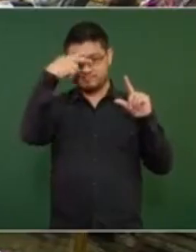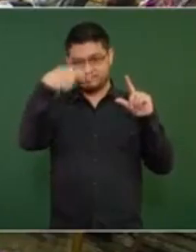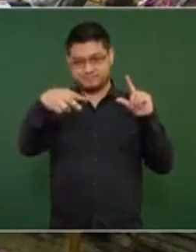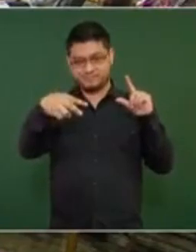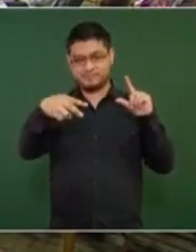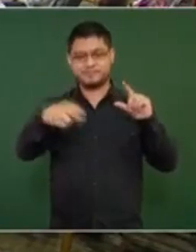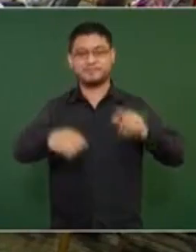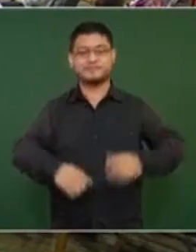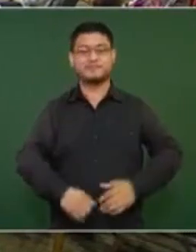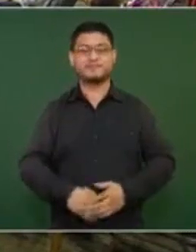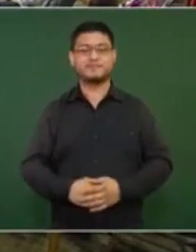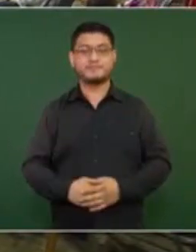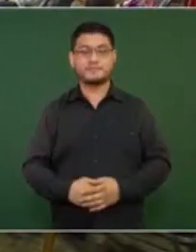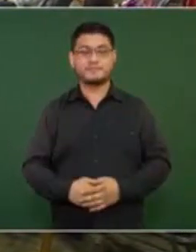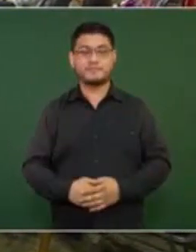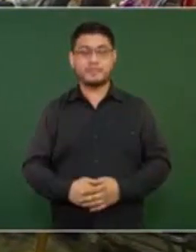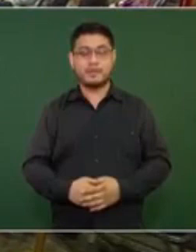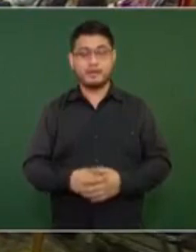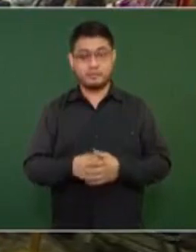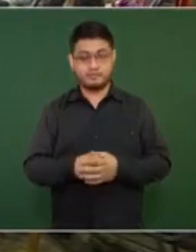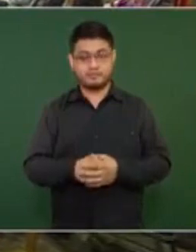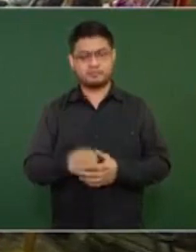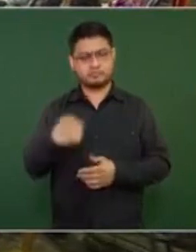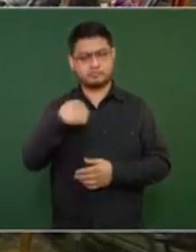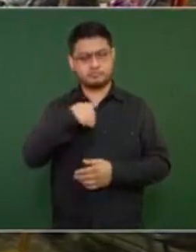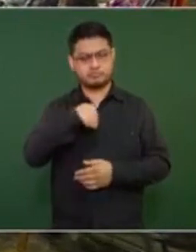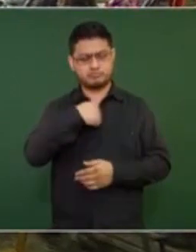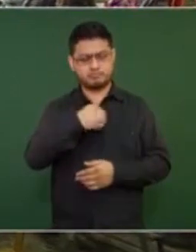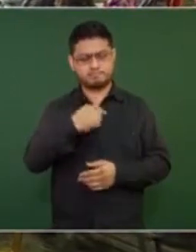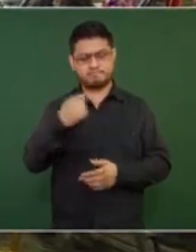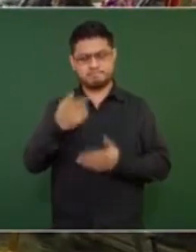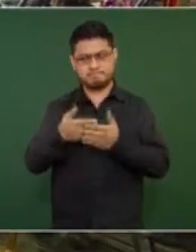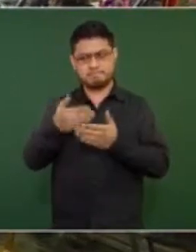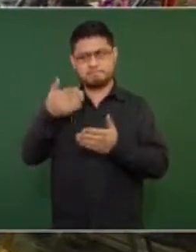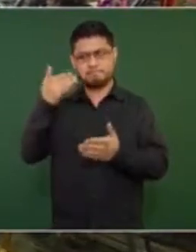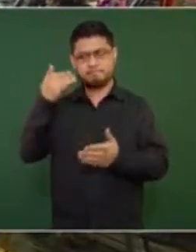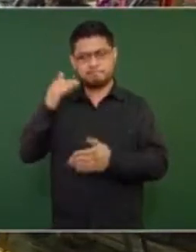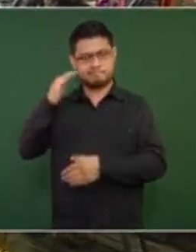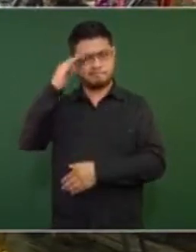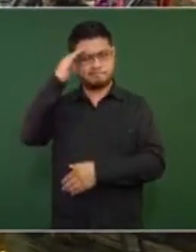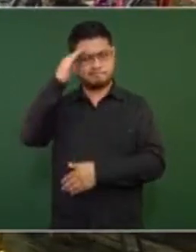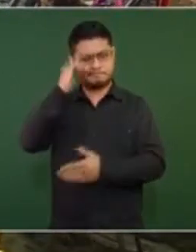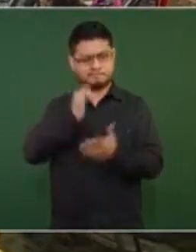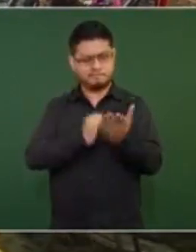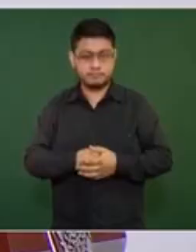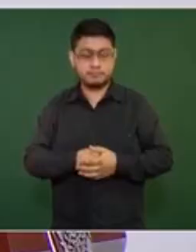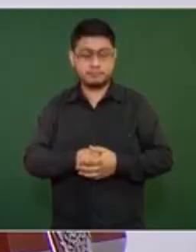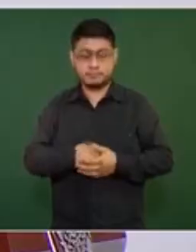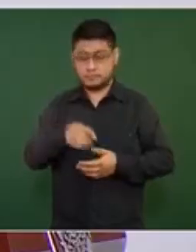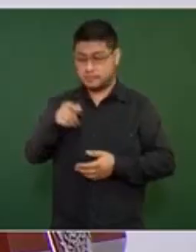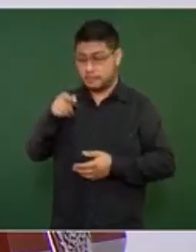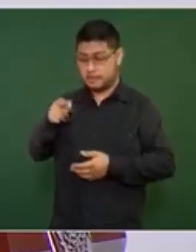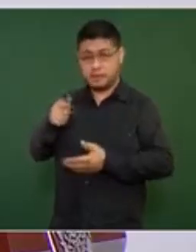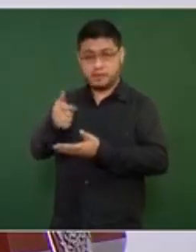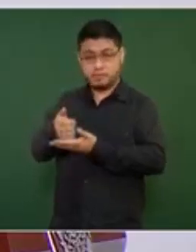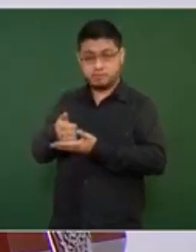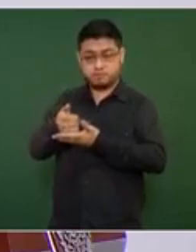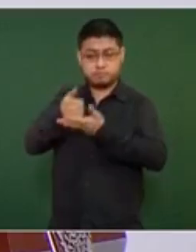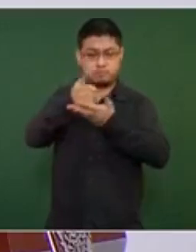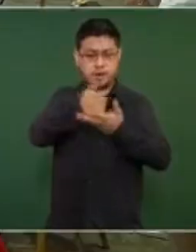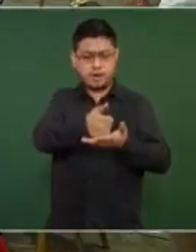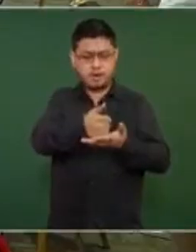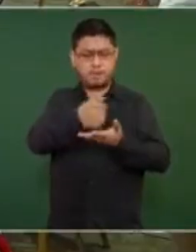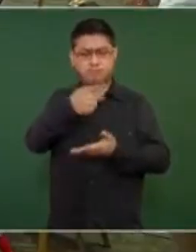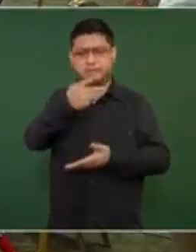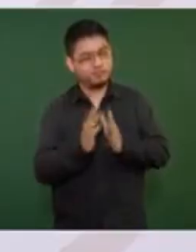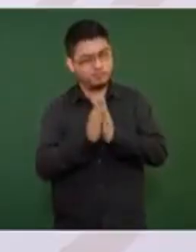7.5%. En su discurso, el mandatario subrayó que su gobierno confirmó su hipótesis de que la corrupción era la